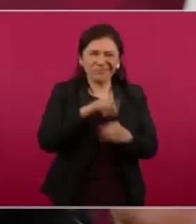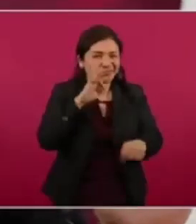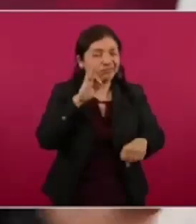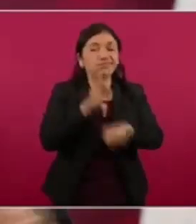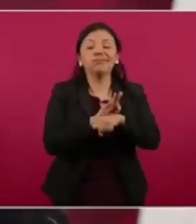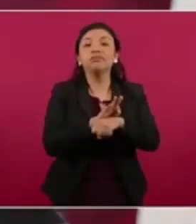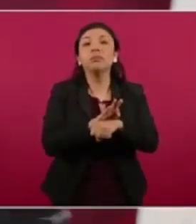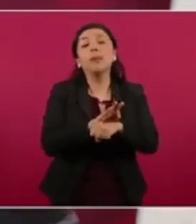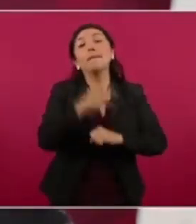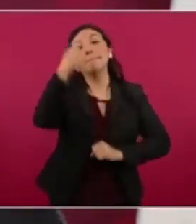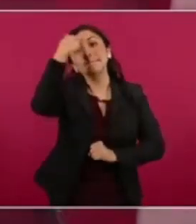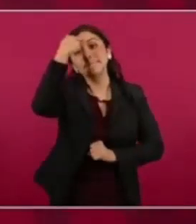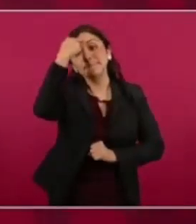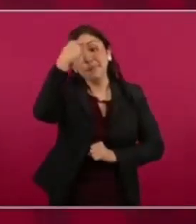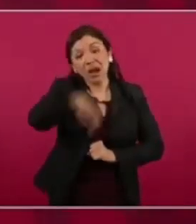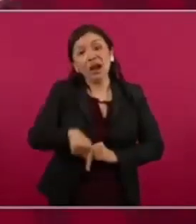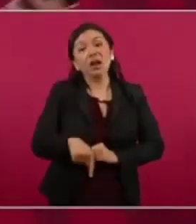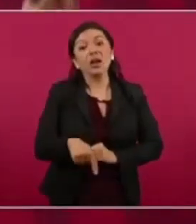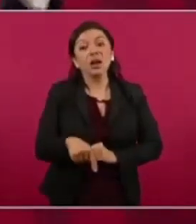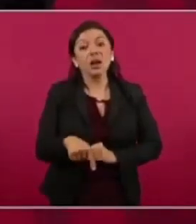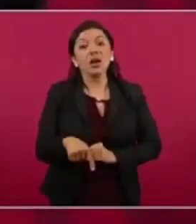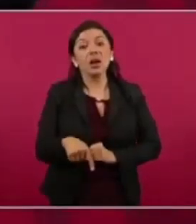todas, hasta el que